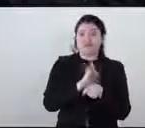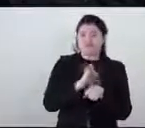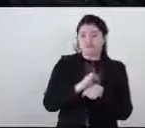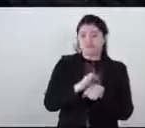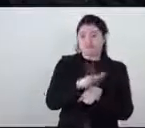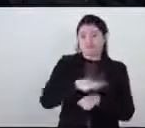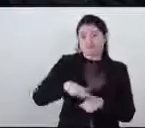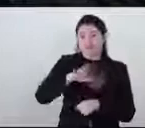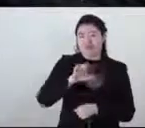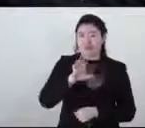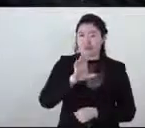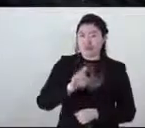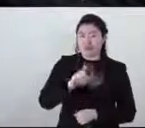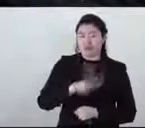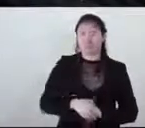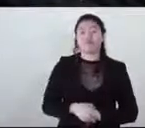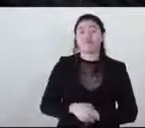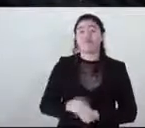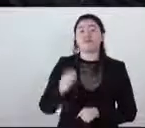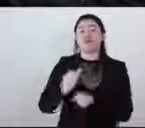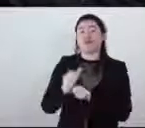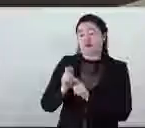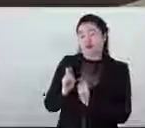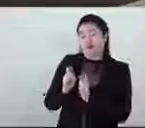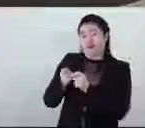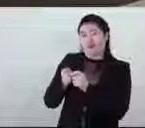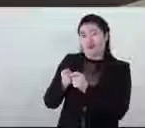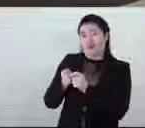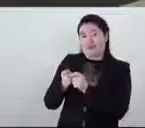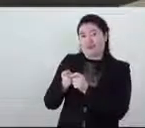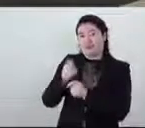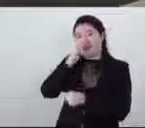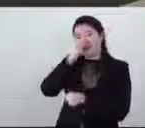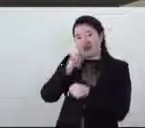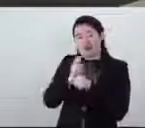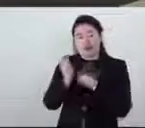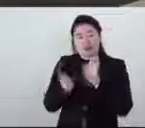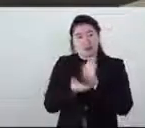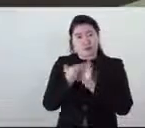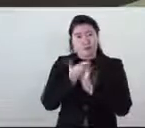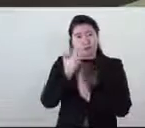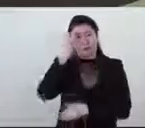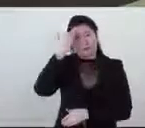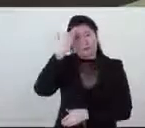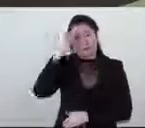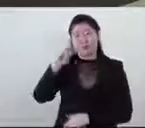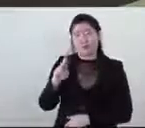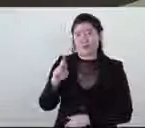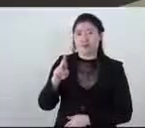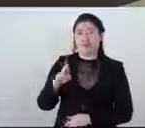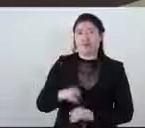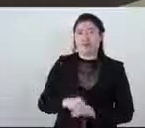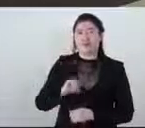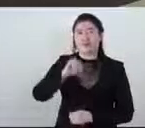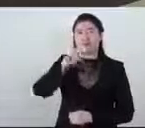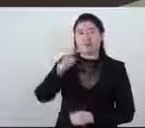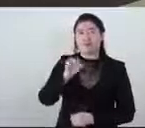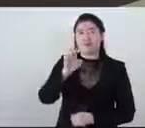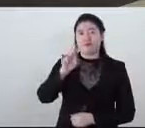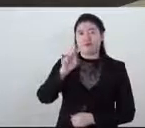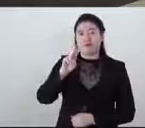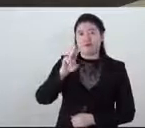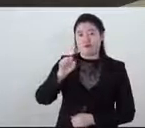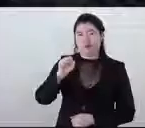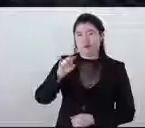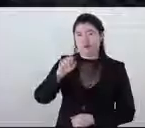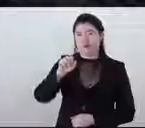Riesgos. Estoy nombrando al secretario de Obras, al maestro Jesús Esteva, que